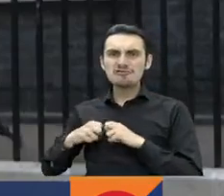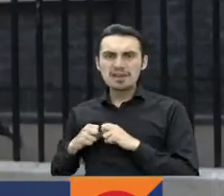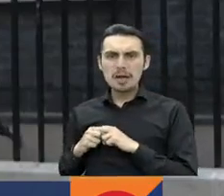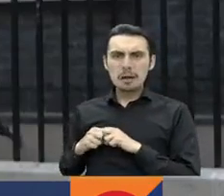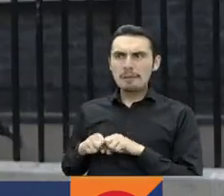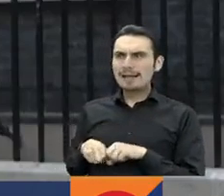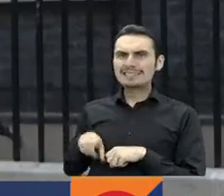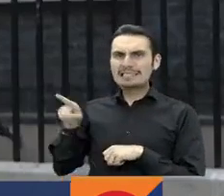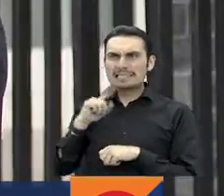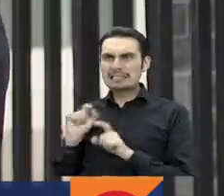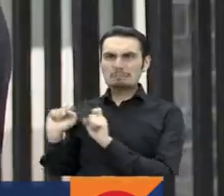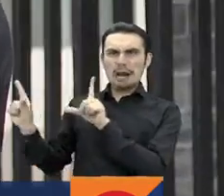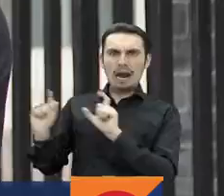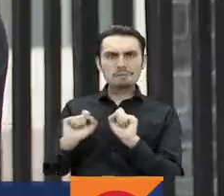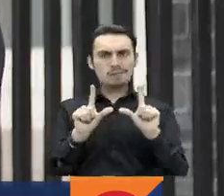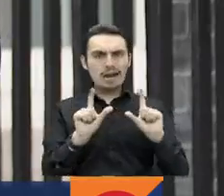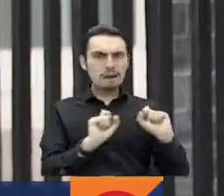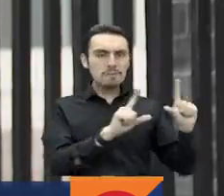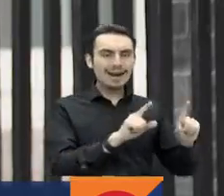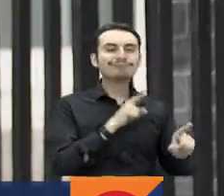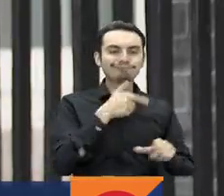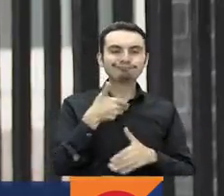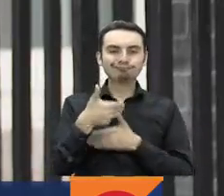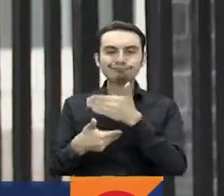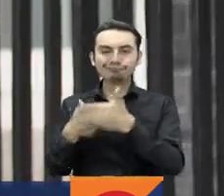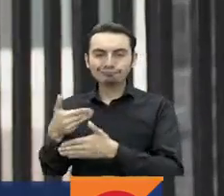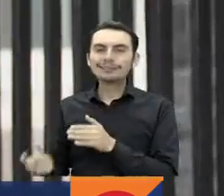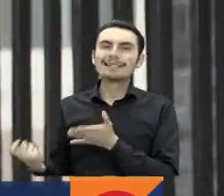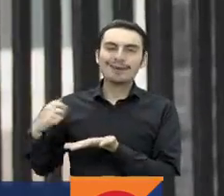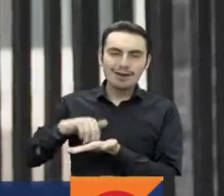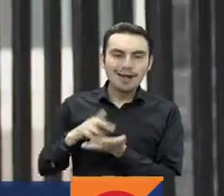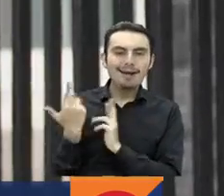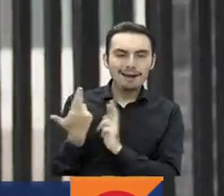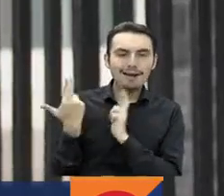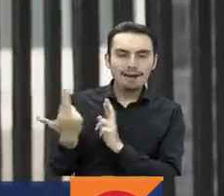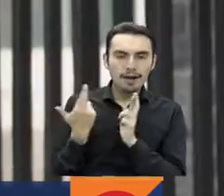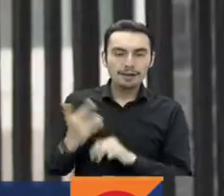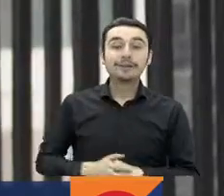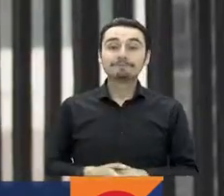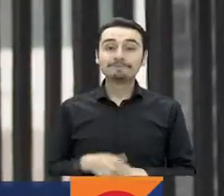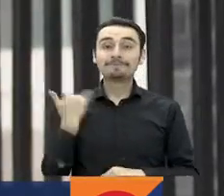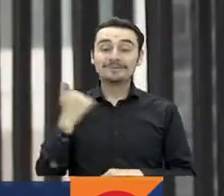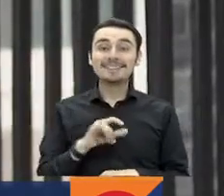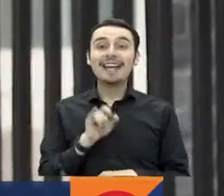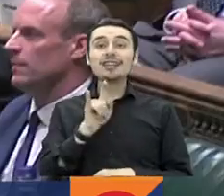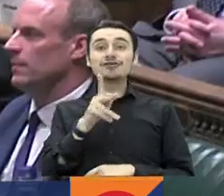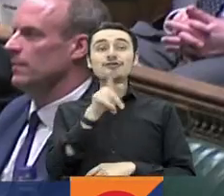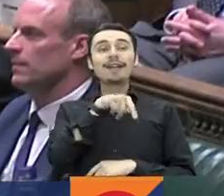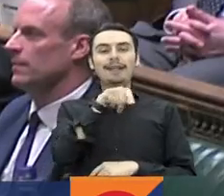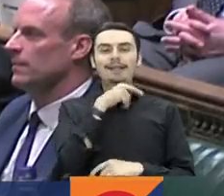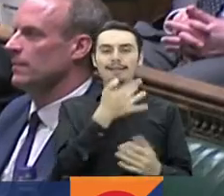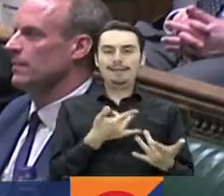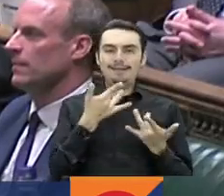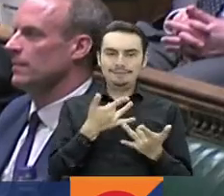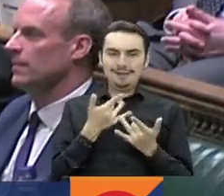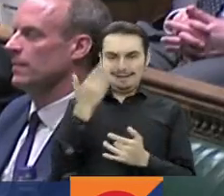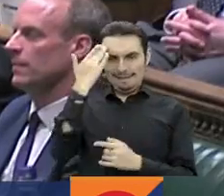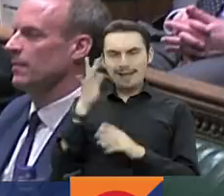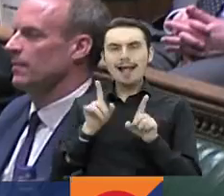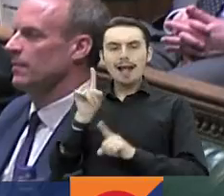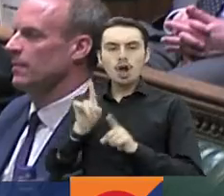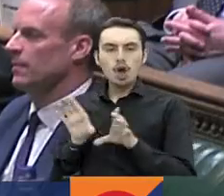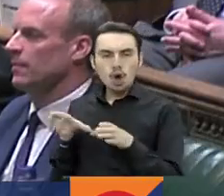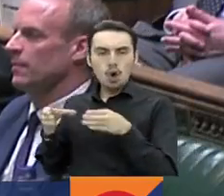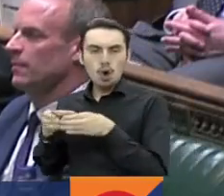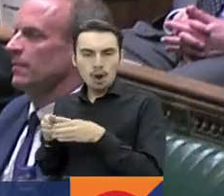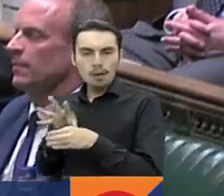cuando apareció en la puerta principal de down este quiero que sepan lo triste que estoy por dejar el mejor trabajo del mundo acorralado por su partido